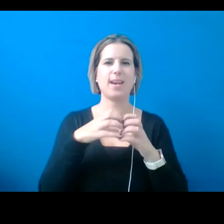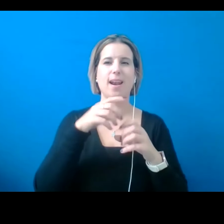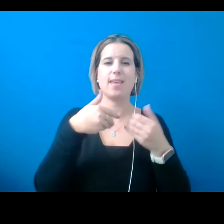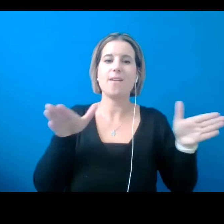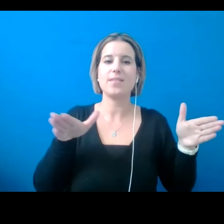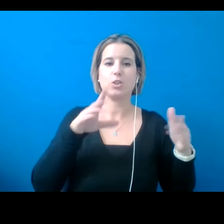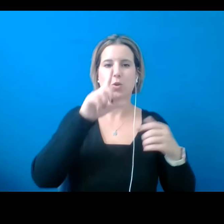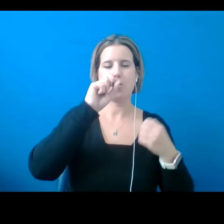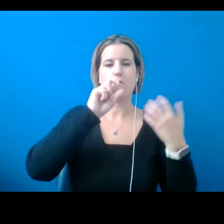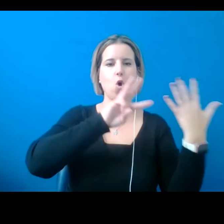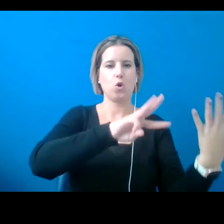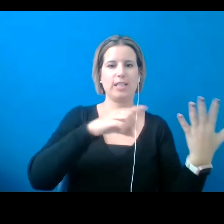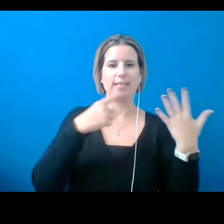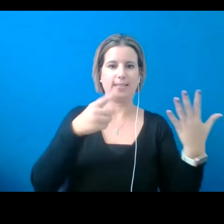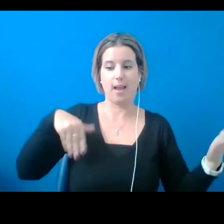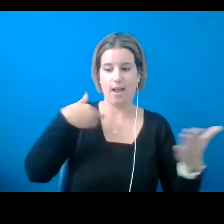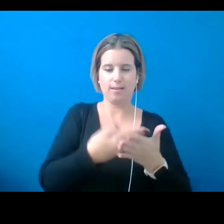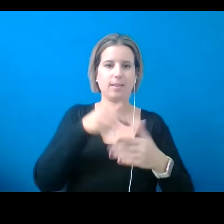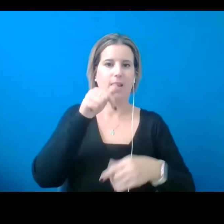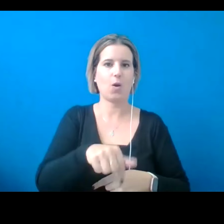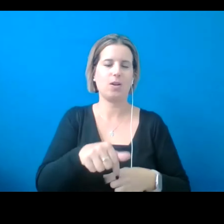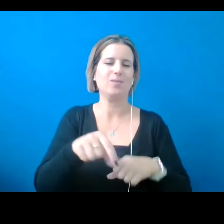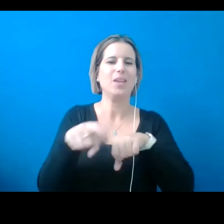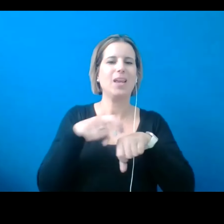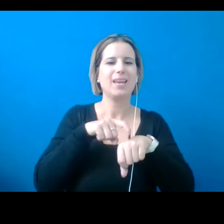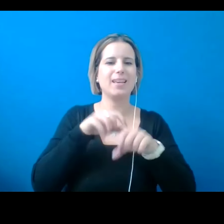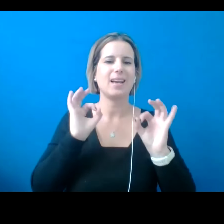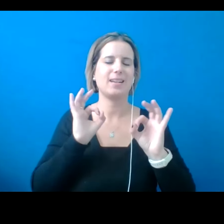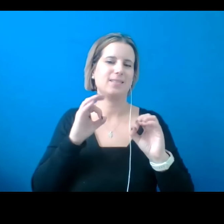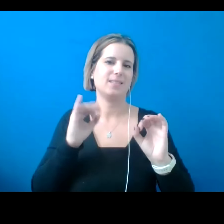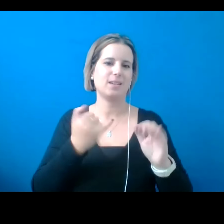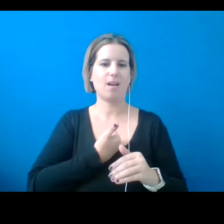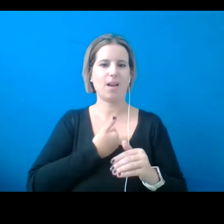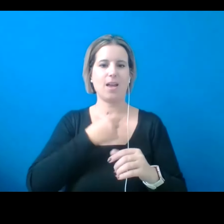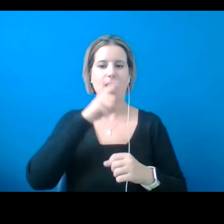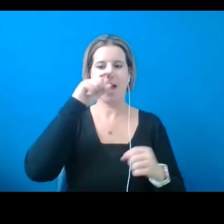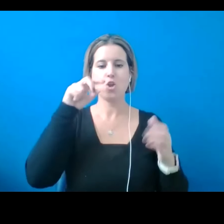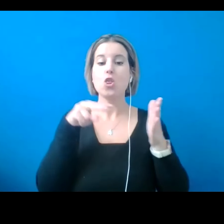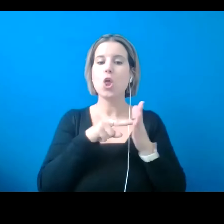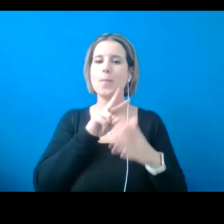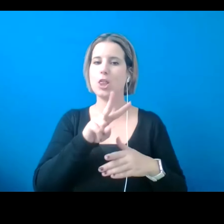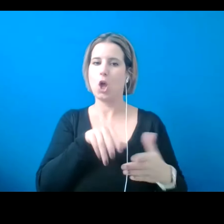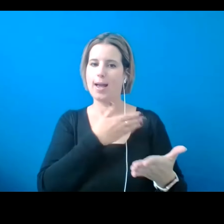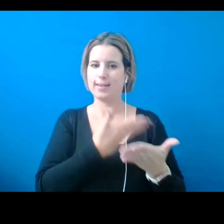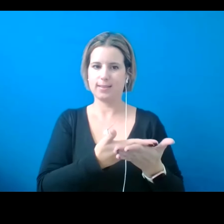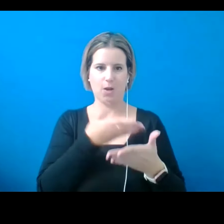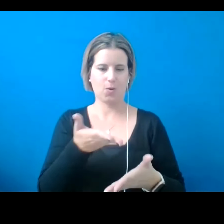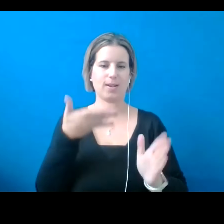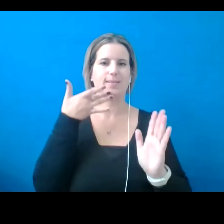y con las características que ahora tenemos desde el 2002 o sea que llevamos